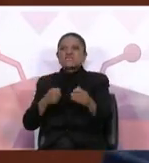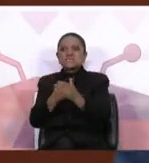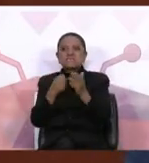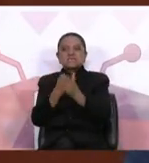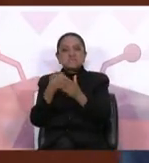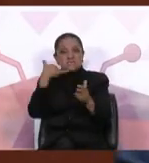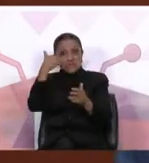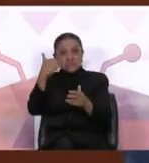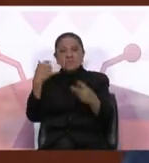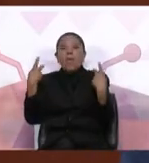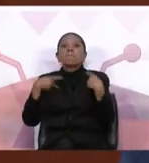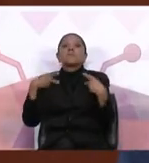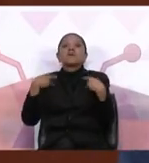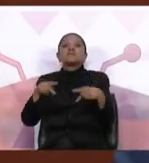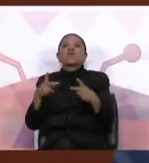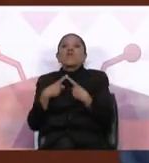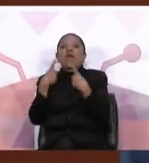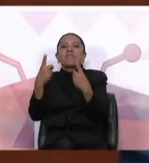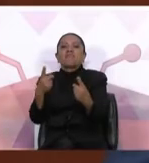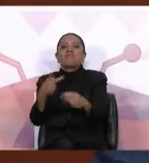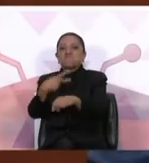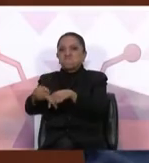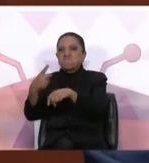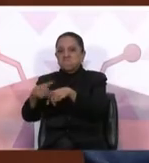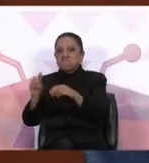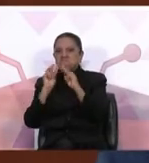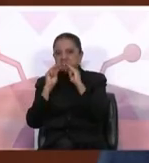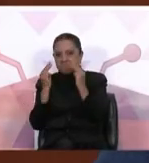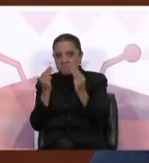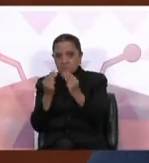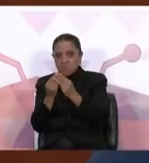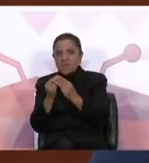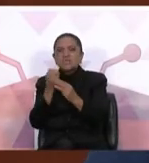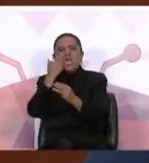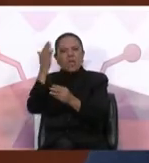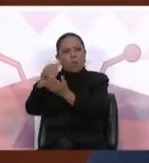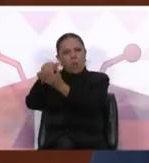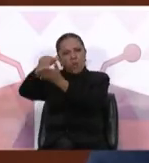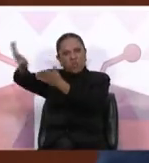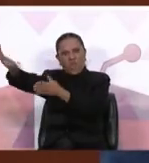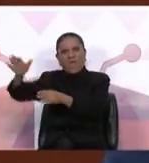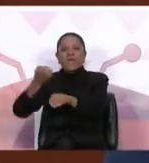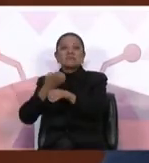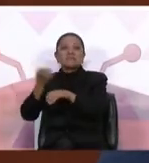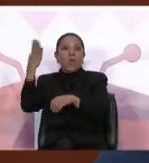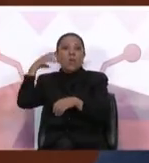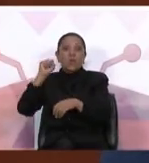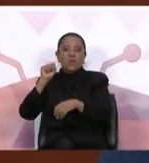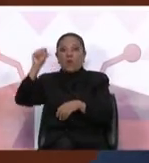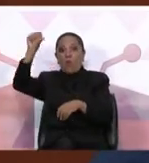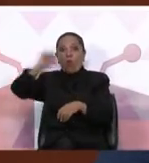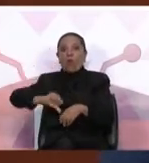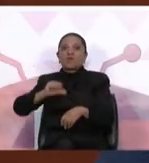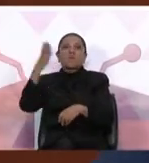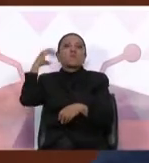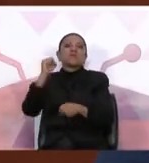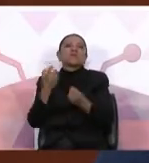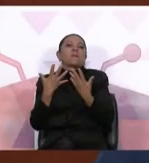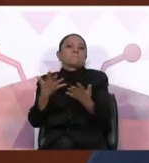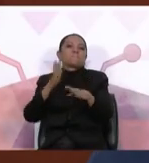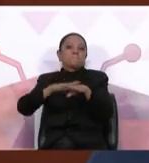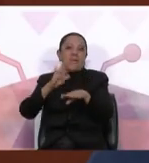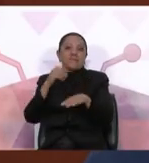que se dedica a delinquir y que queremos fuera del estado de morelos hoy morelos merece más por eso te pido que